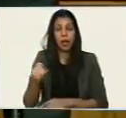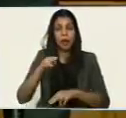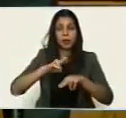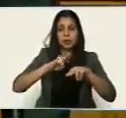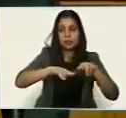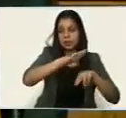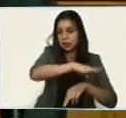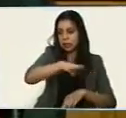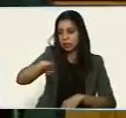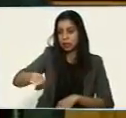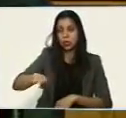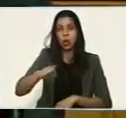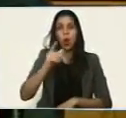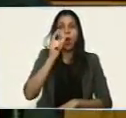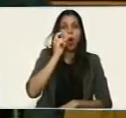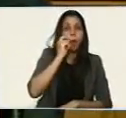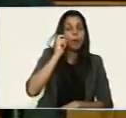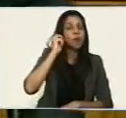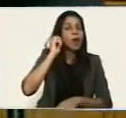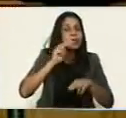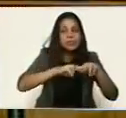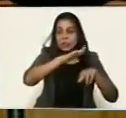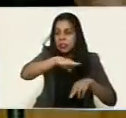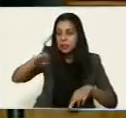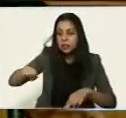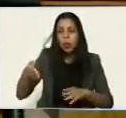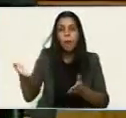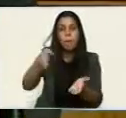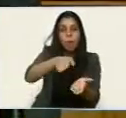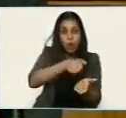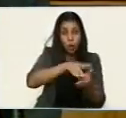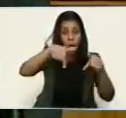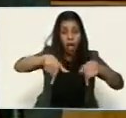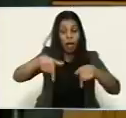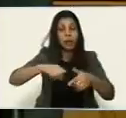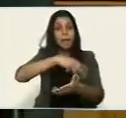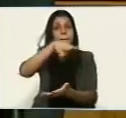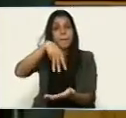Dos niños, una niña y un niño, entre otros, aquí en el estado Miranda también.